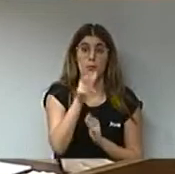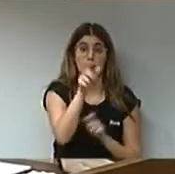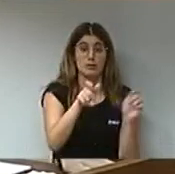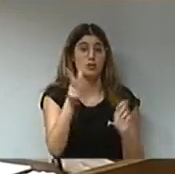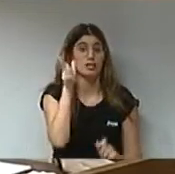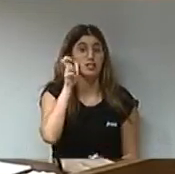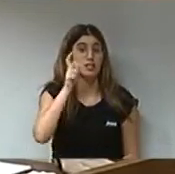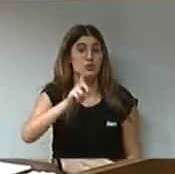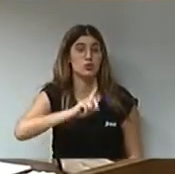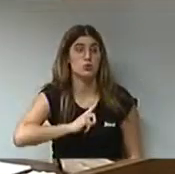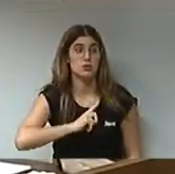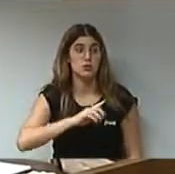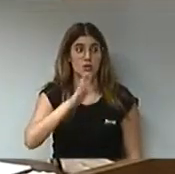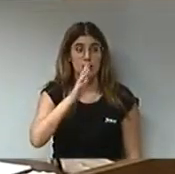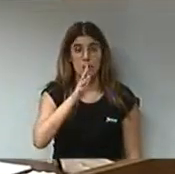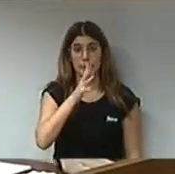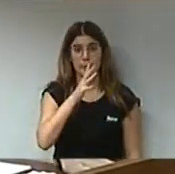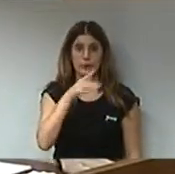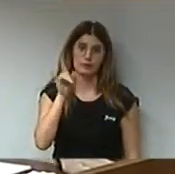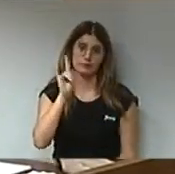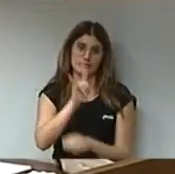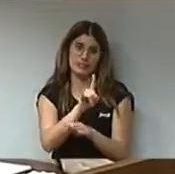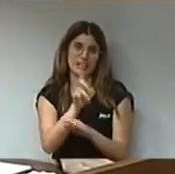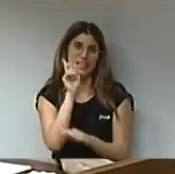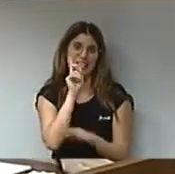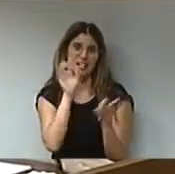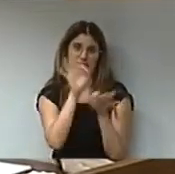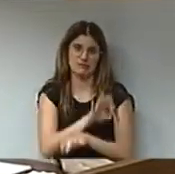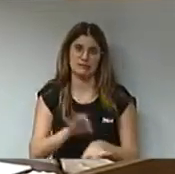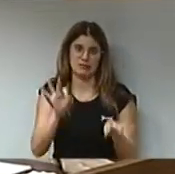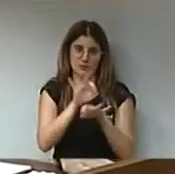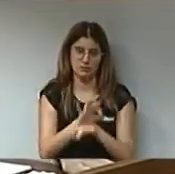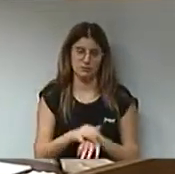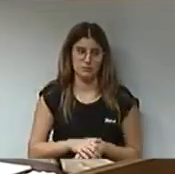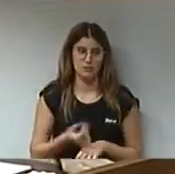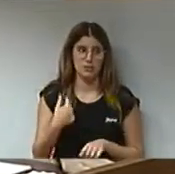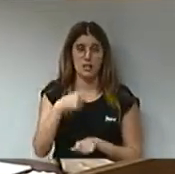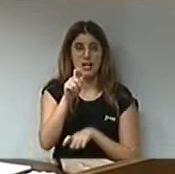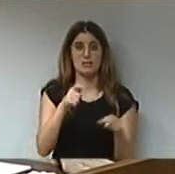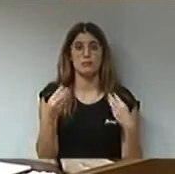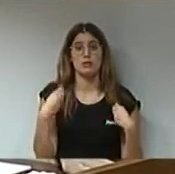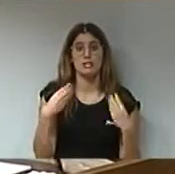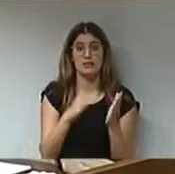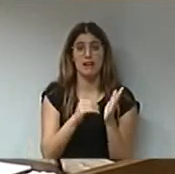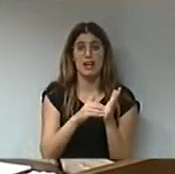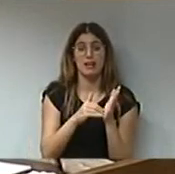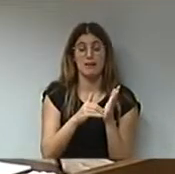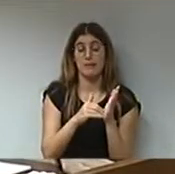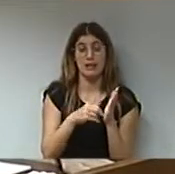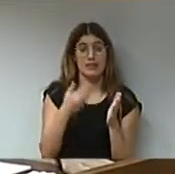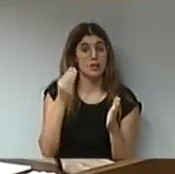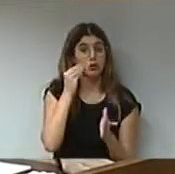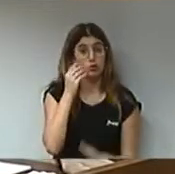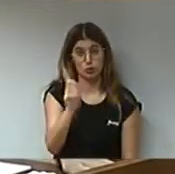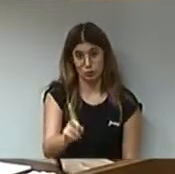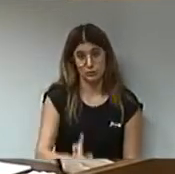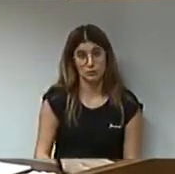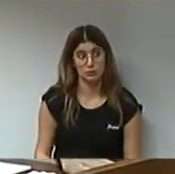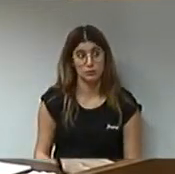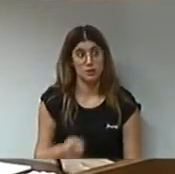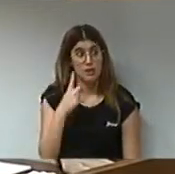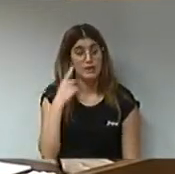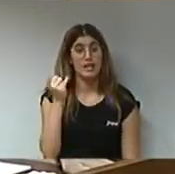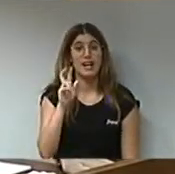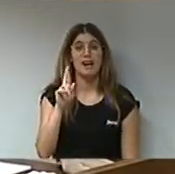se va a dejar llevar por los cantos de sirena de última hora. No, los valencianos no son tontos. Como decía